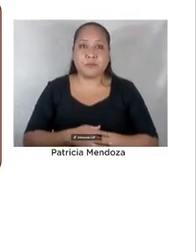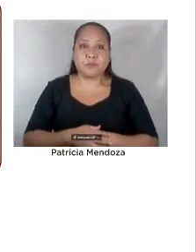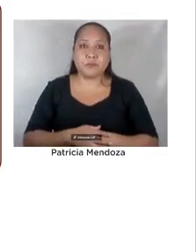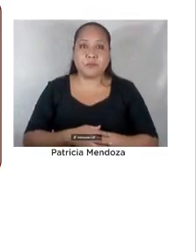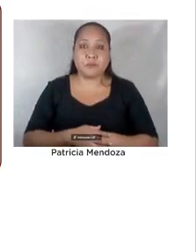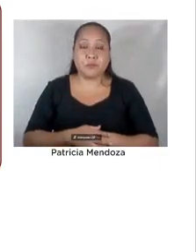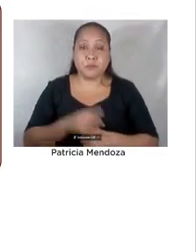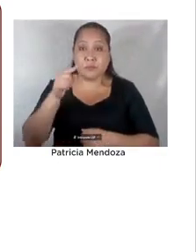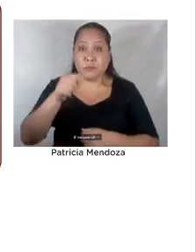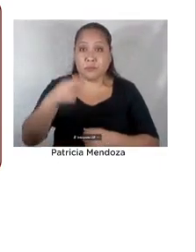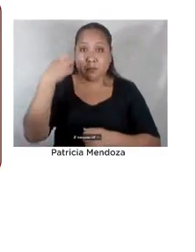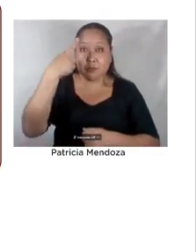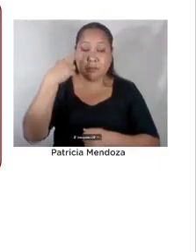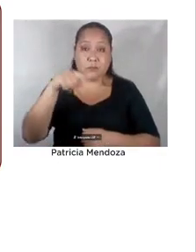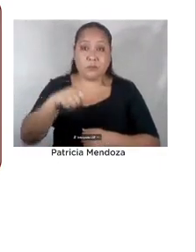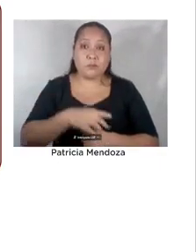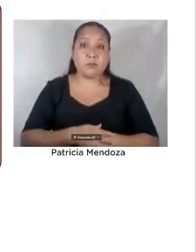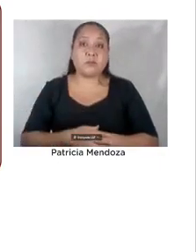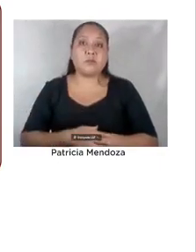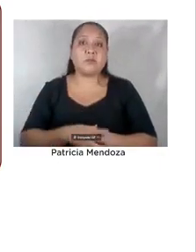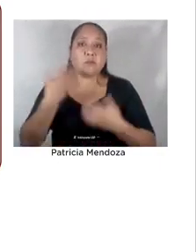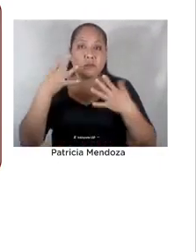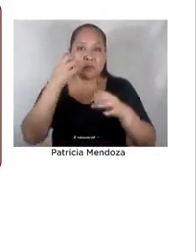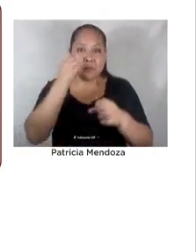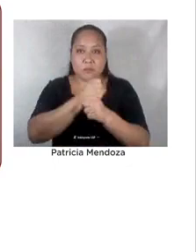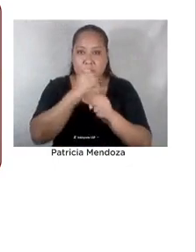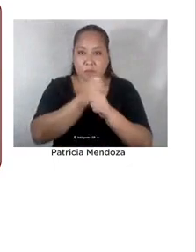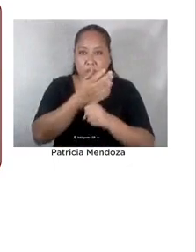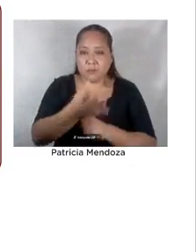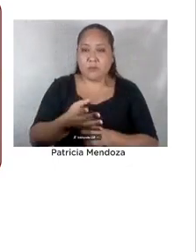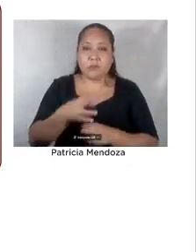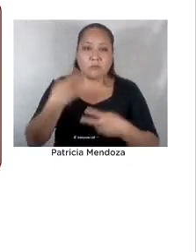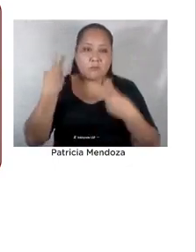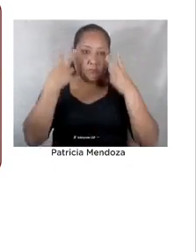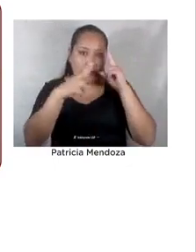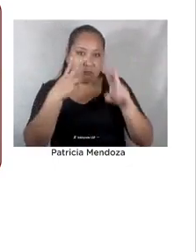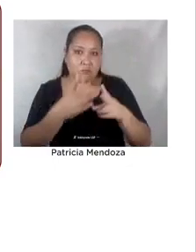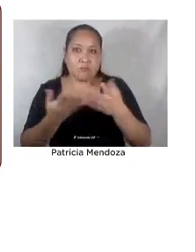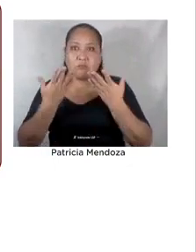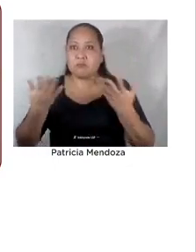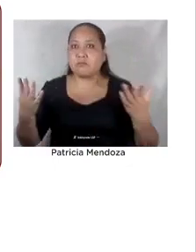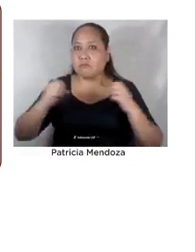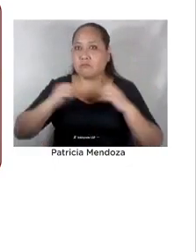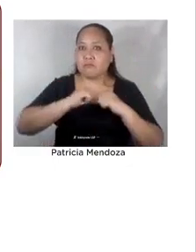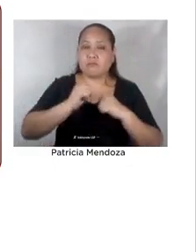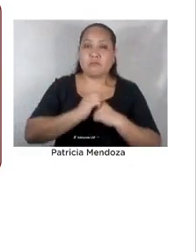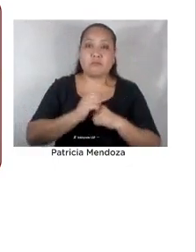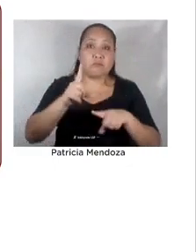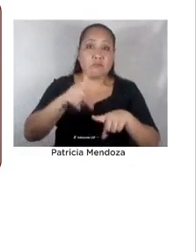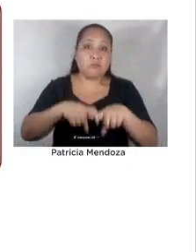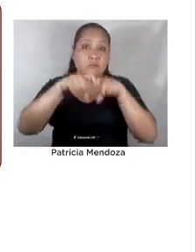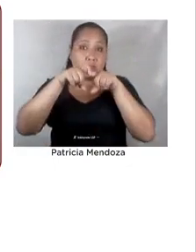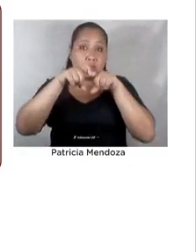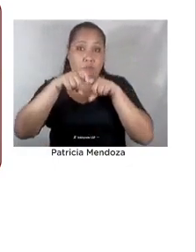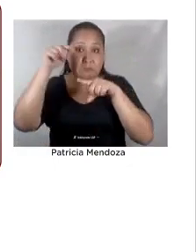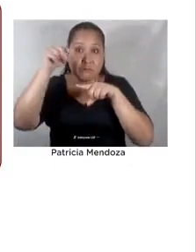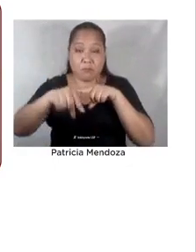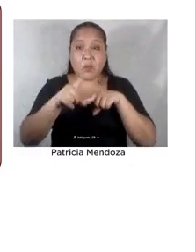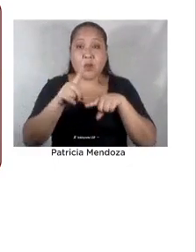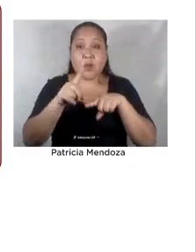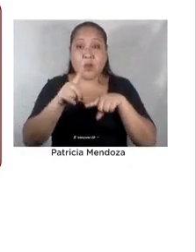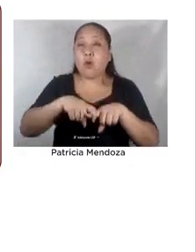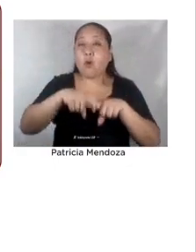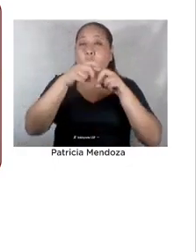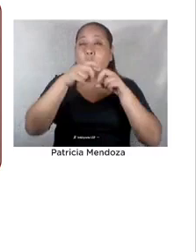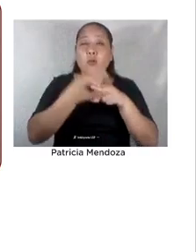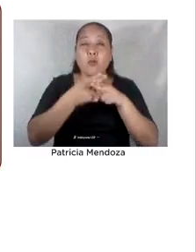para eso, por ejemplo, mientras estamos trabajando, podemos desarrollar pausas activas. Hacer una pausa es algo importantísimo,